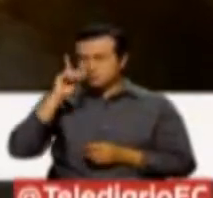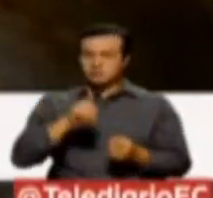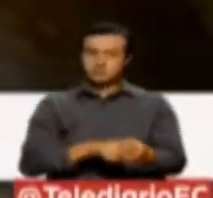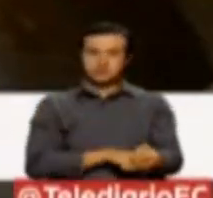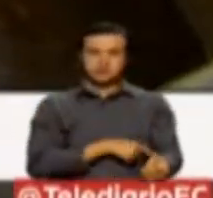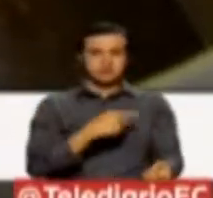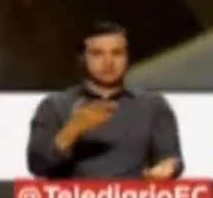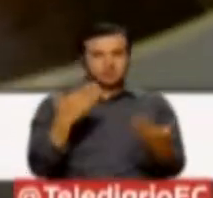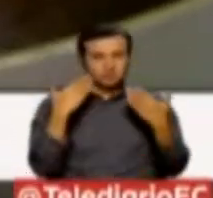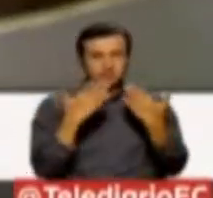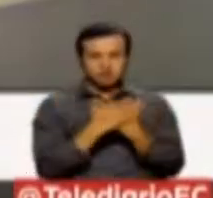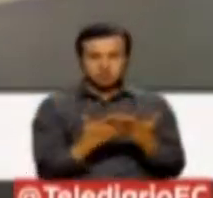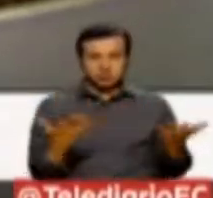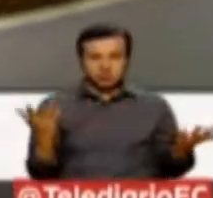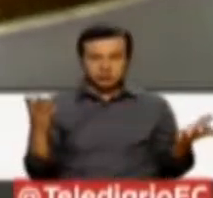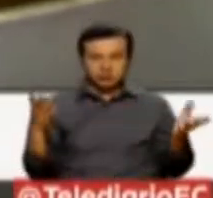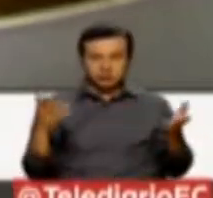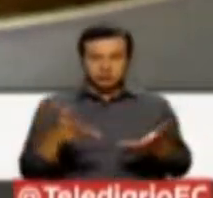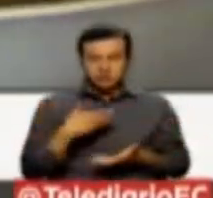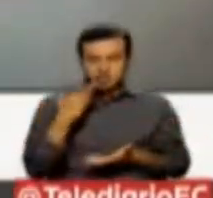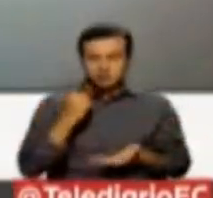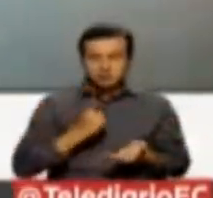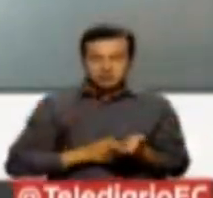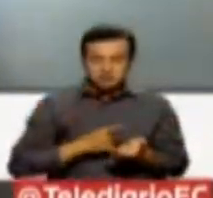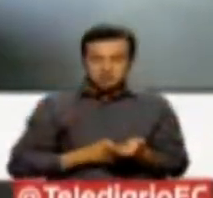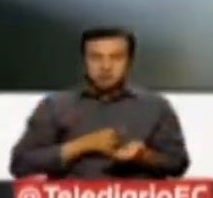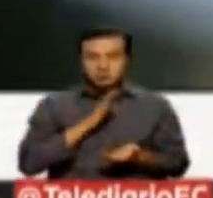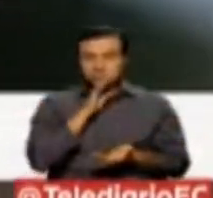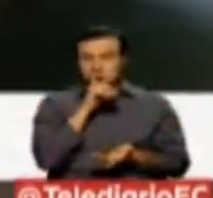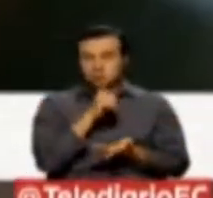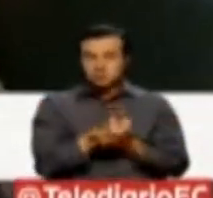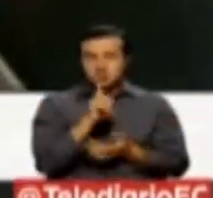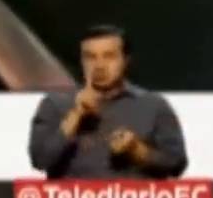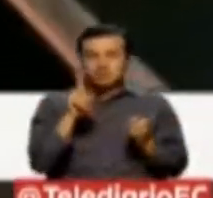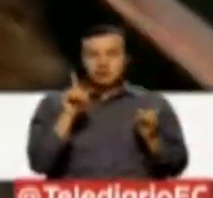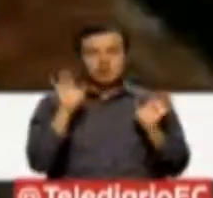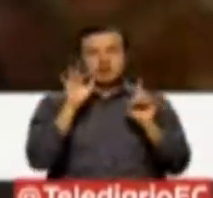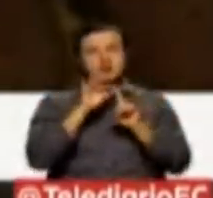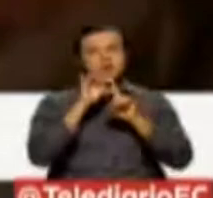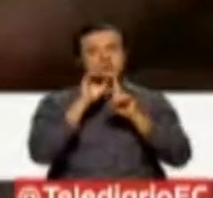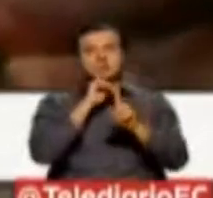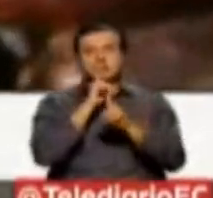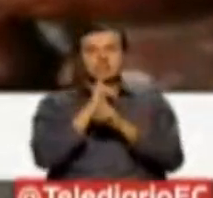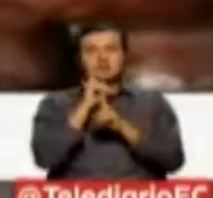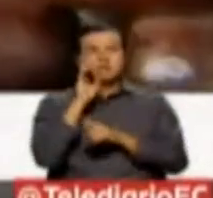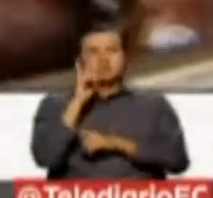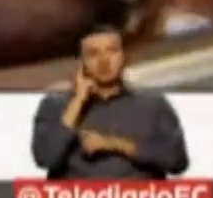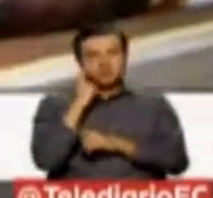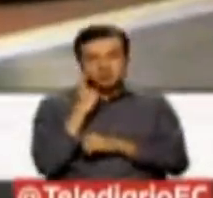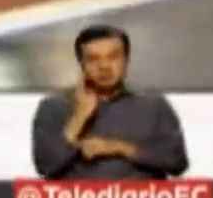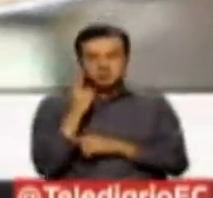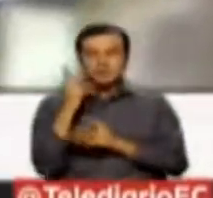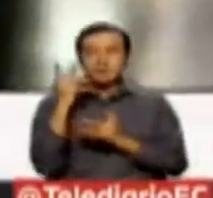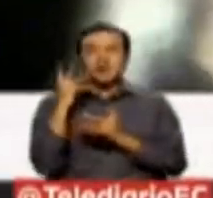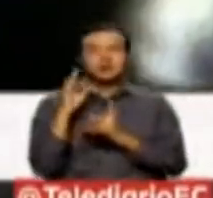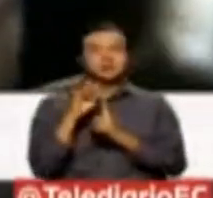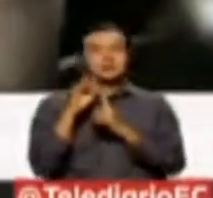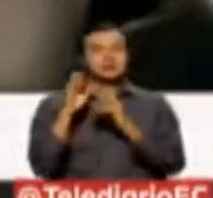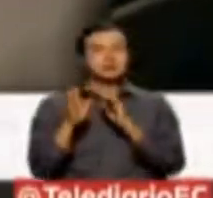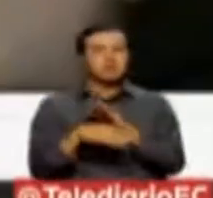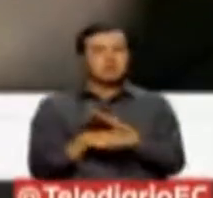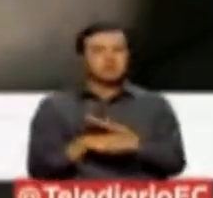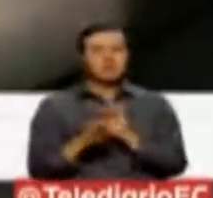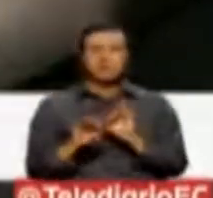tradicional de Guayaquil, el caldo de manguera, como sí, digo. Pero acá tienen unas manos especiales que yo les he puesto manos de oro. Porque